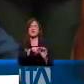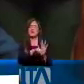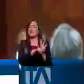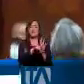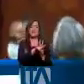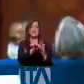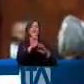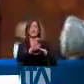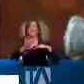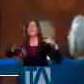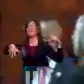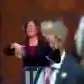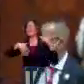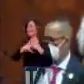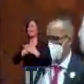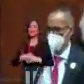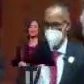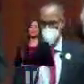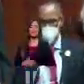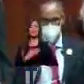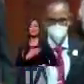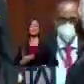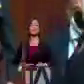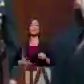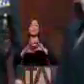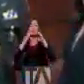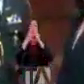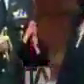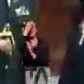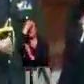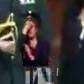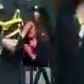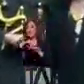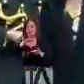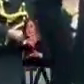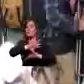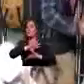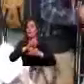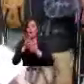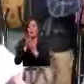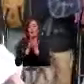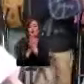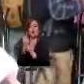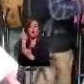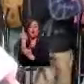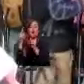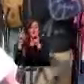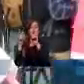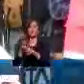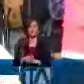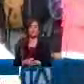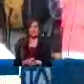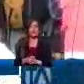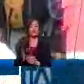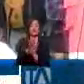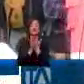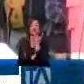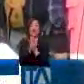el país. Según el presidente de la Comisión de Educación de la Asamblea, no es el único proyecto con este tema. 11 proyectos a